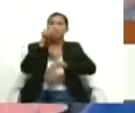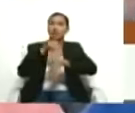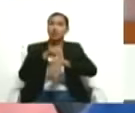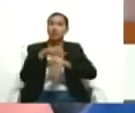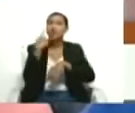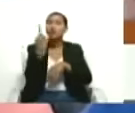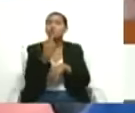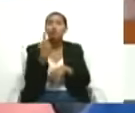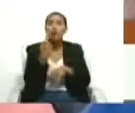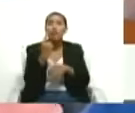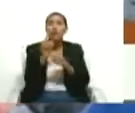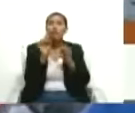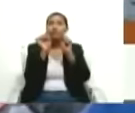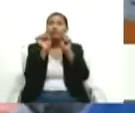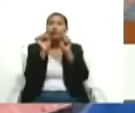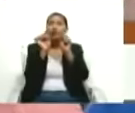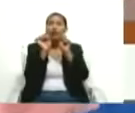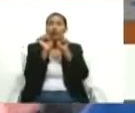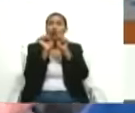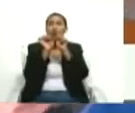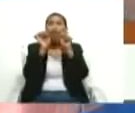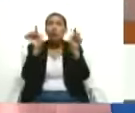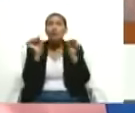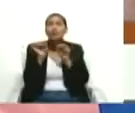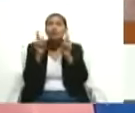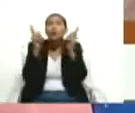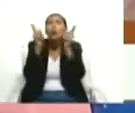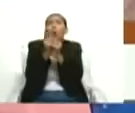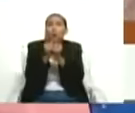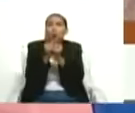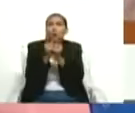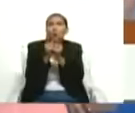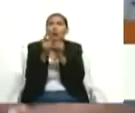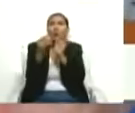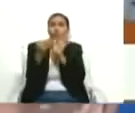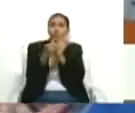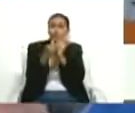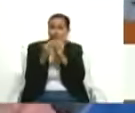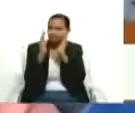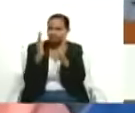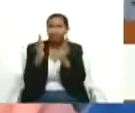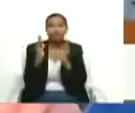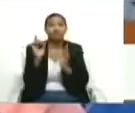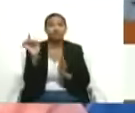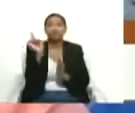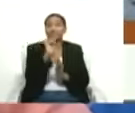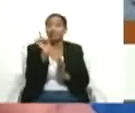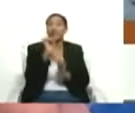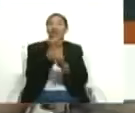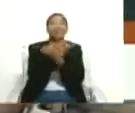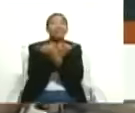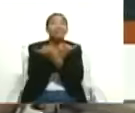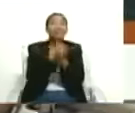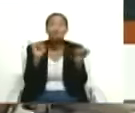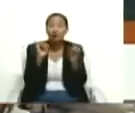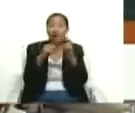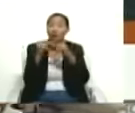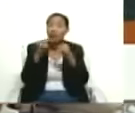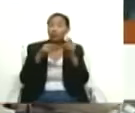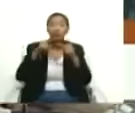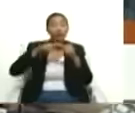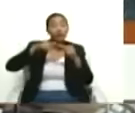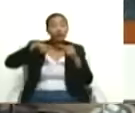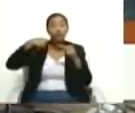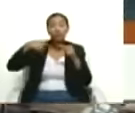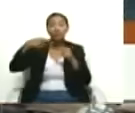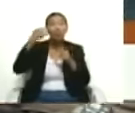cuadrito que uno guinda. Batalla de Carabobo, soy independiente. No, la independencia se construye día a día y